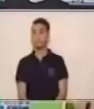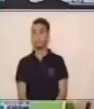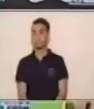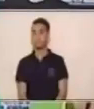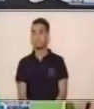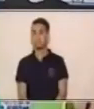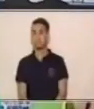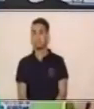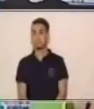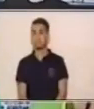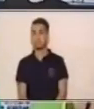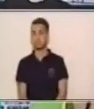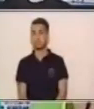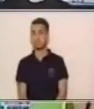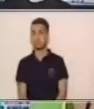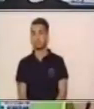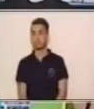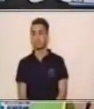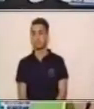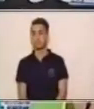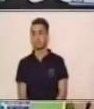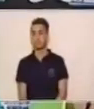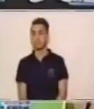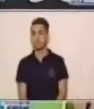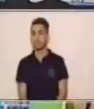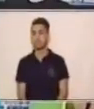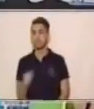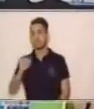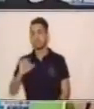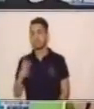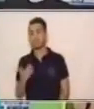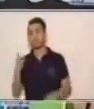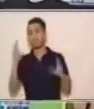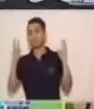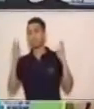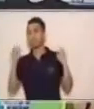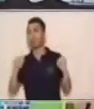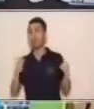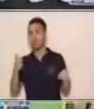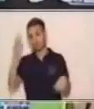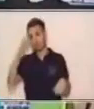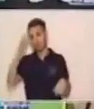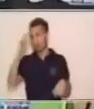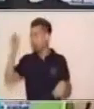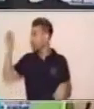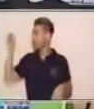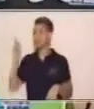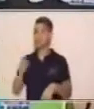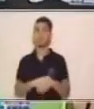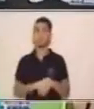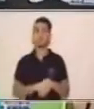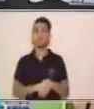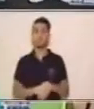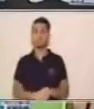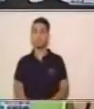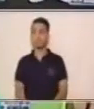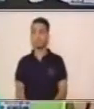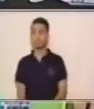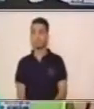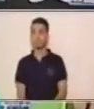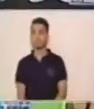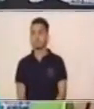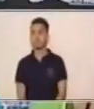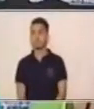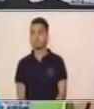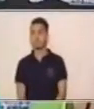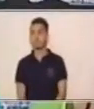es la fracción. Pero ¿cuál era nuestro tema del día de hoy? A ver si te recuerdas. ¿Te recuerdas cuál era nuestro tema del día